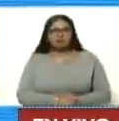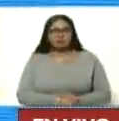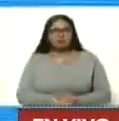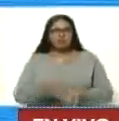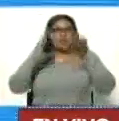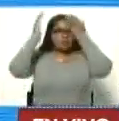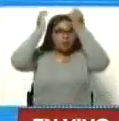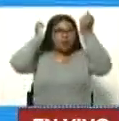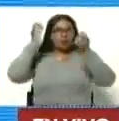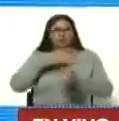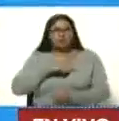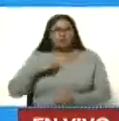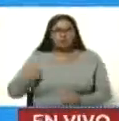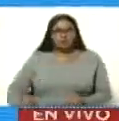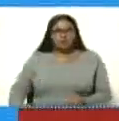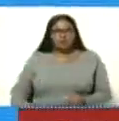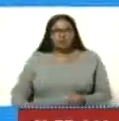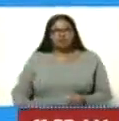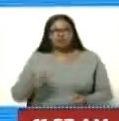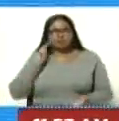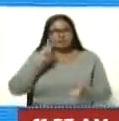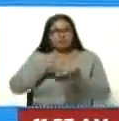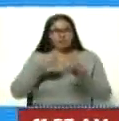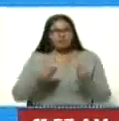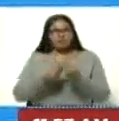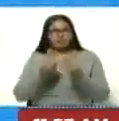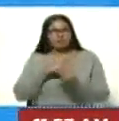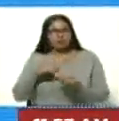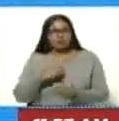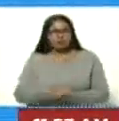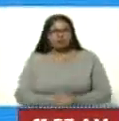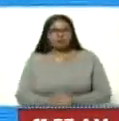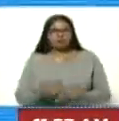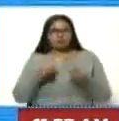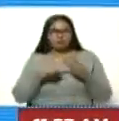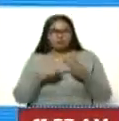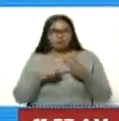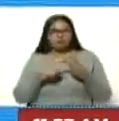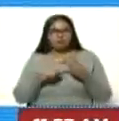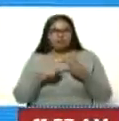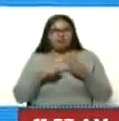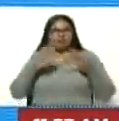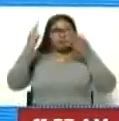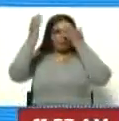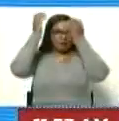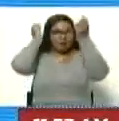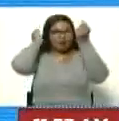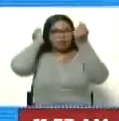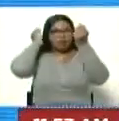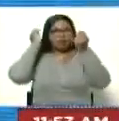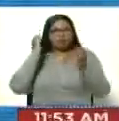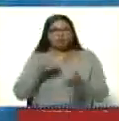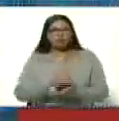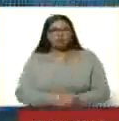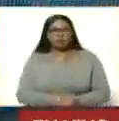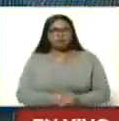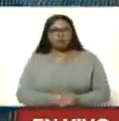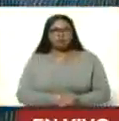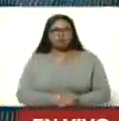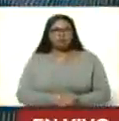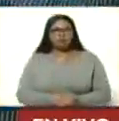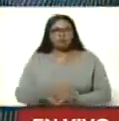Popular de China, señor Li Baron, presente con nosotros. Está el excelentísimo embajador de la República Popular Democrática de